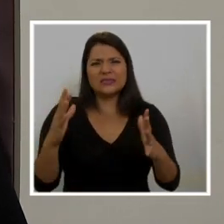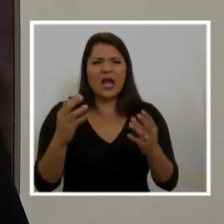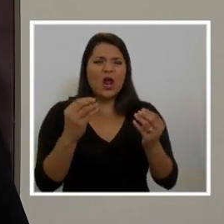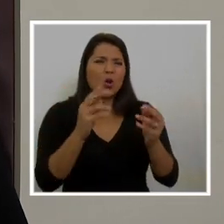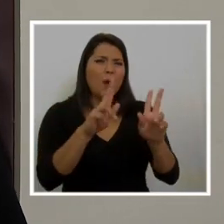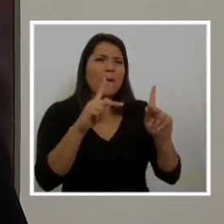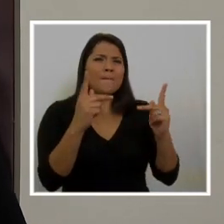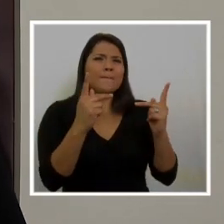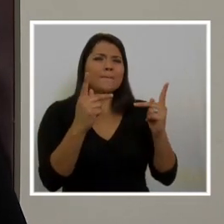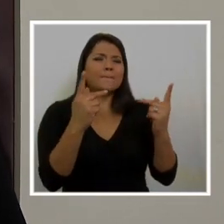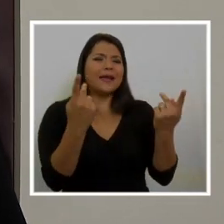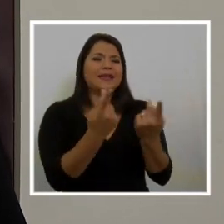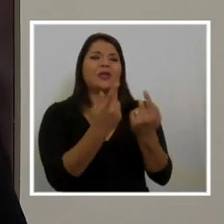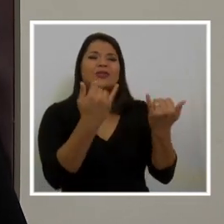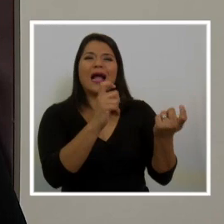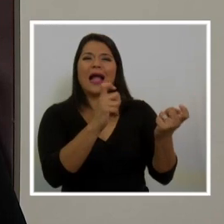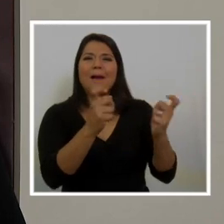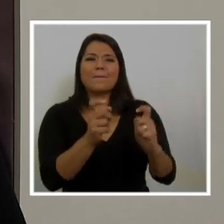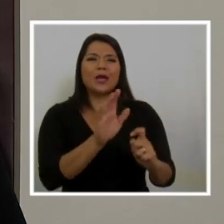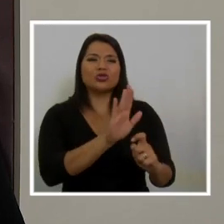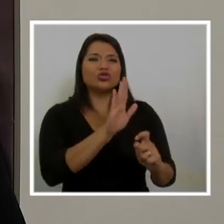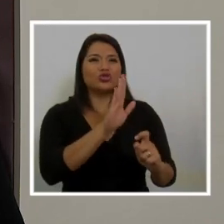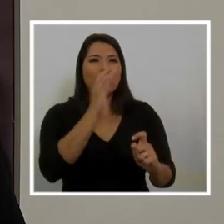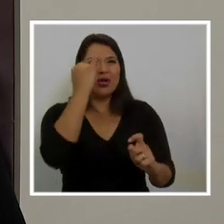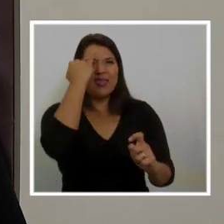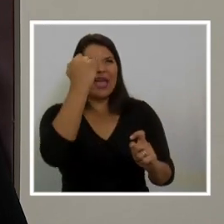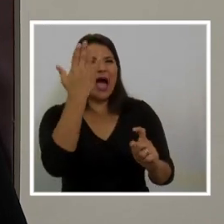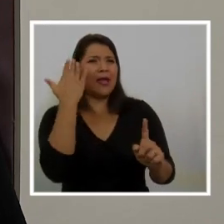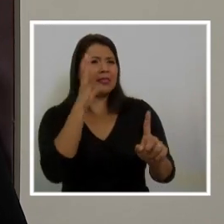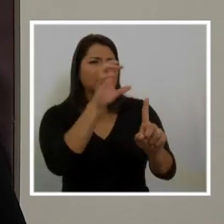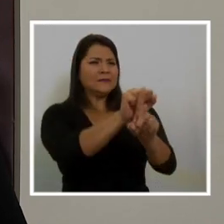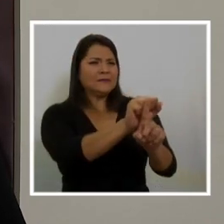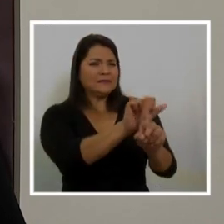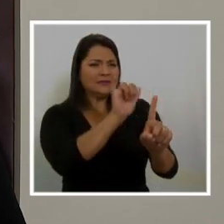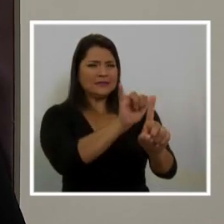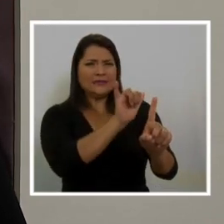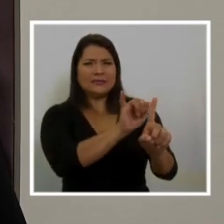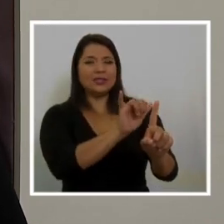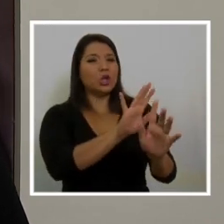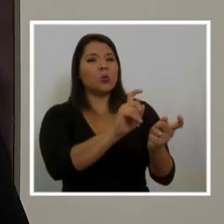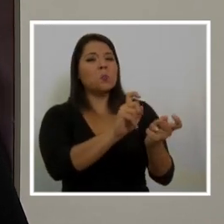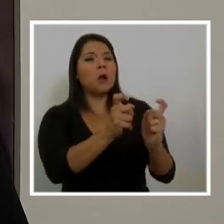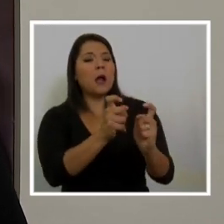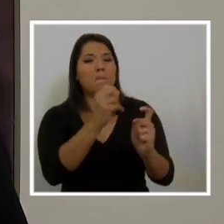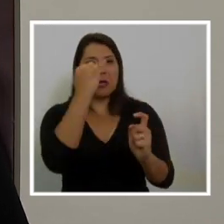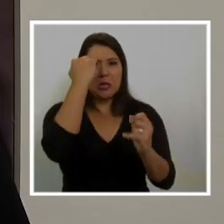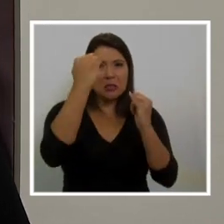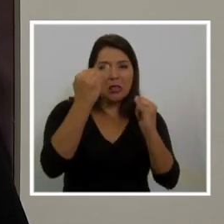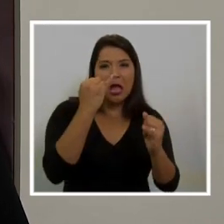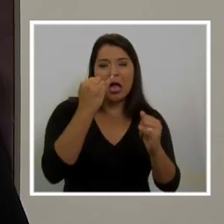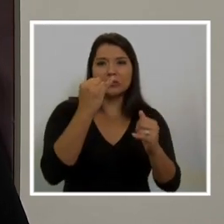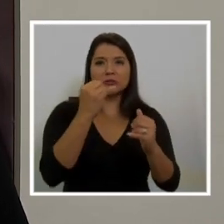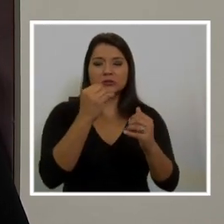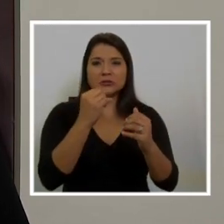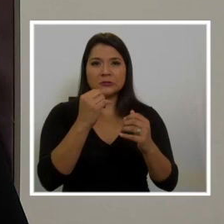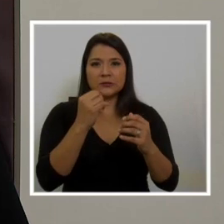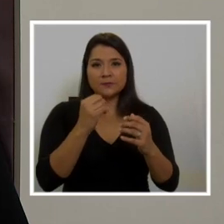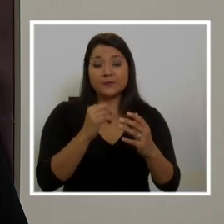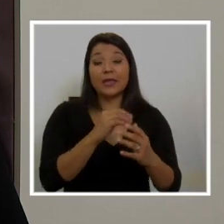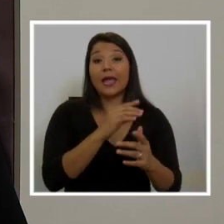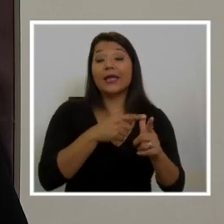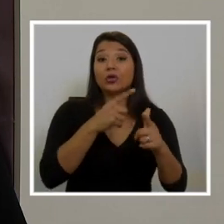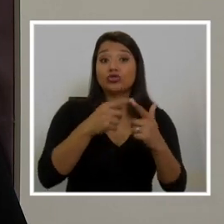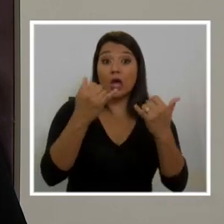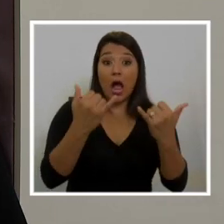ideológicas. Lo hay sobre todo con respecto a temas puntuales. Por eso es que vemos hoy que el